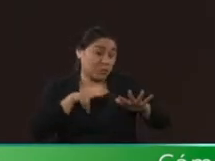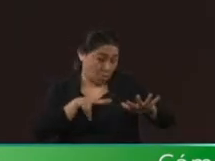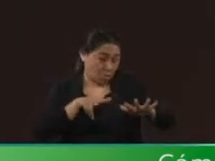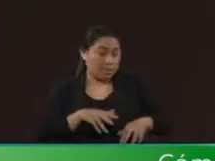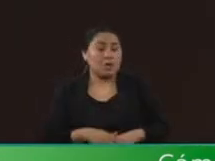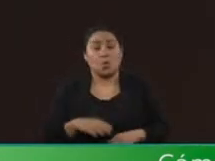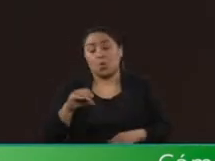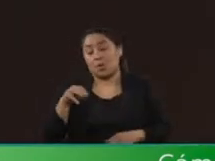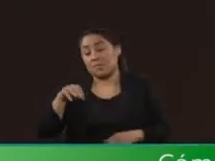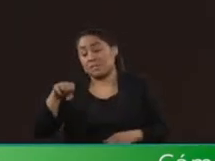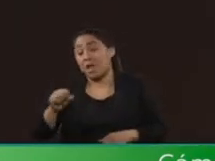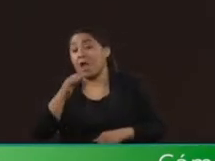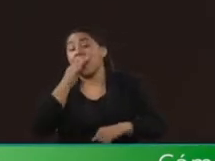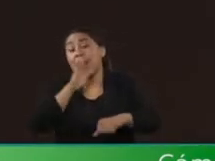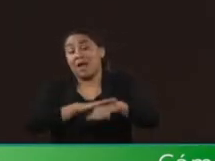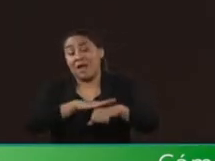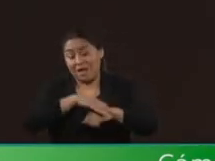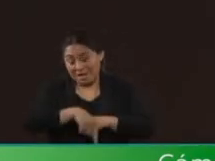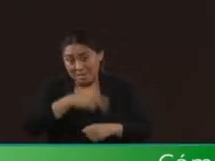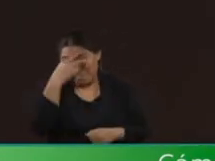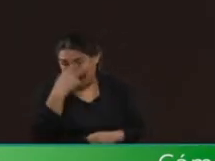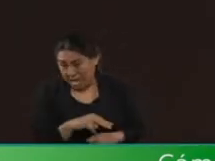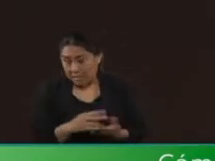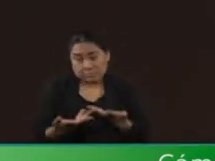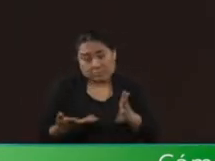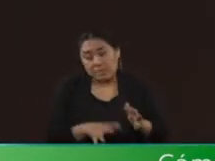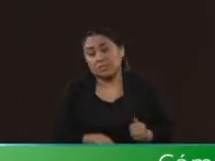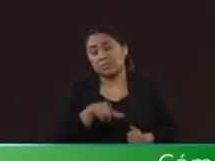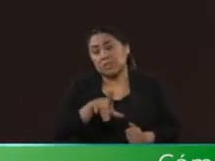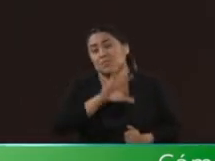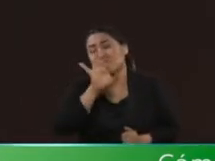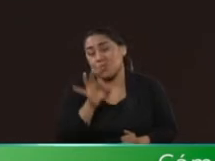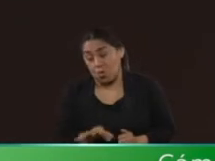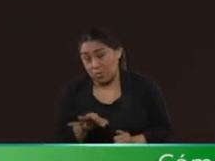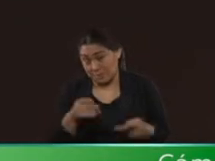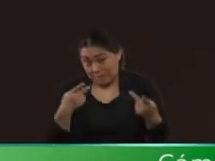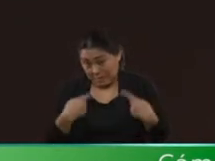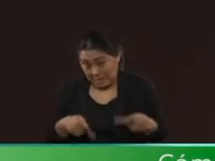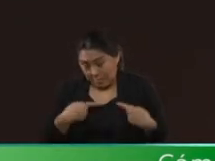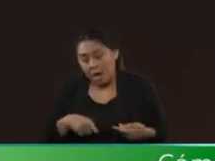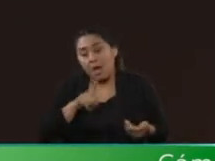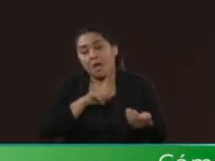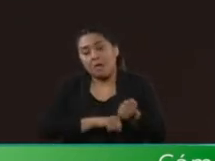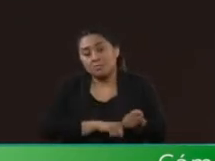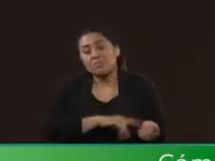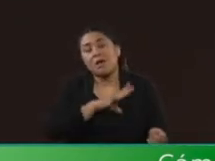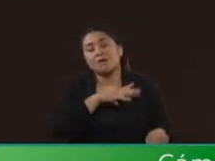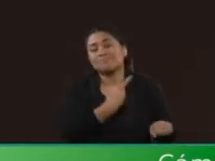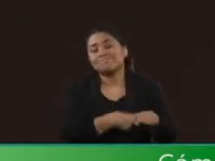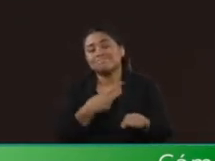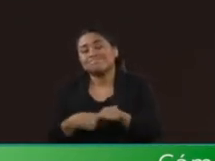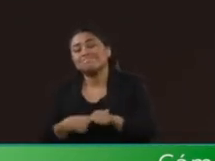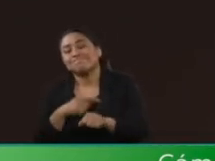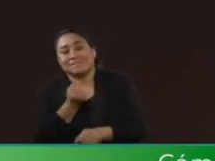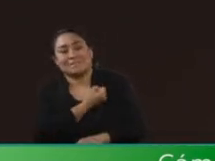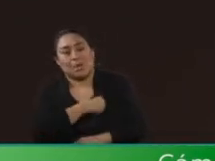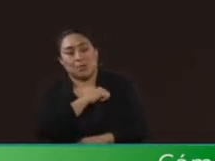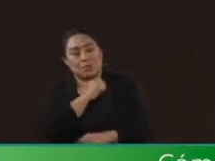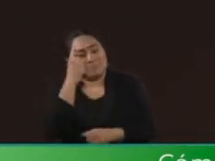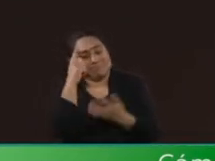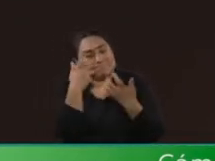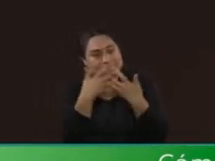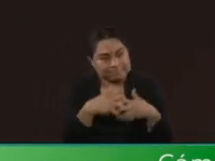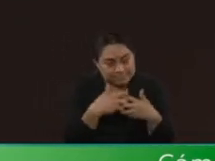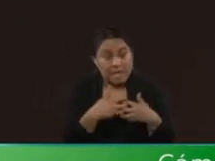Ya advertía que en México al menos el 17 por de la población padece algún trastorno en la Salud Mental y que